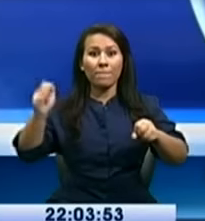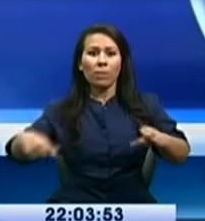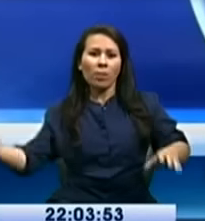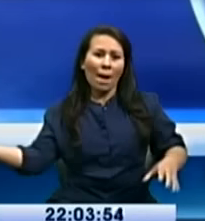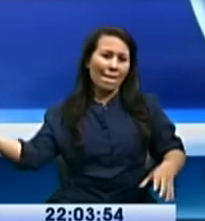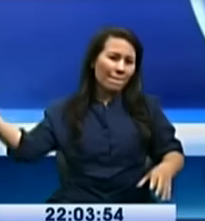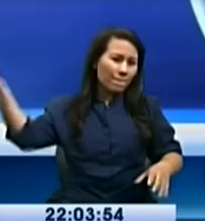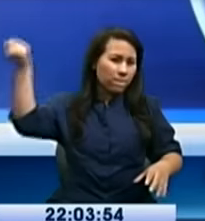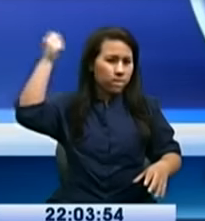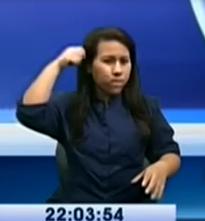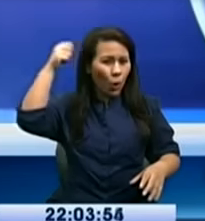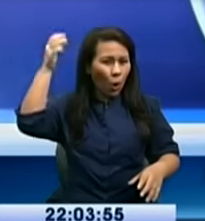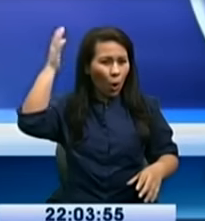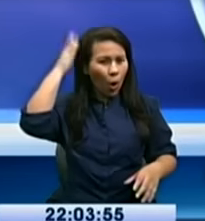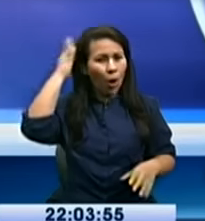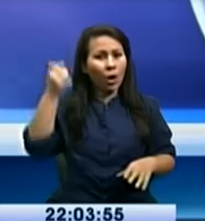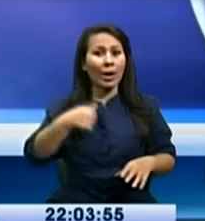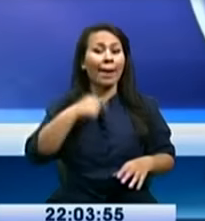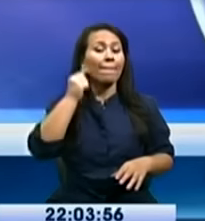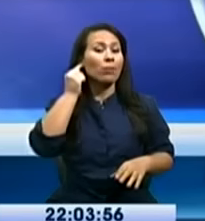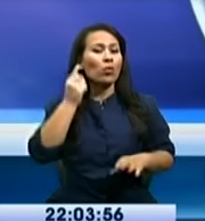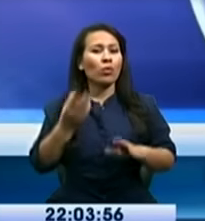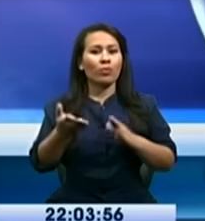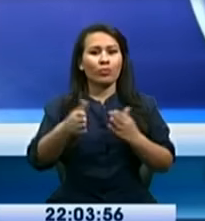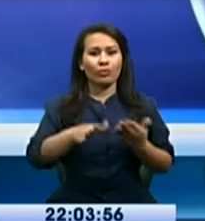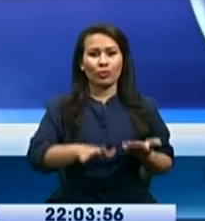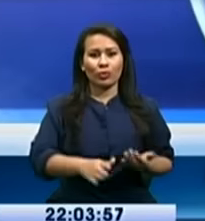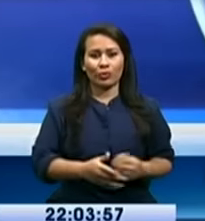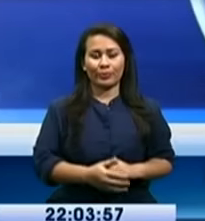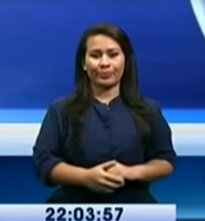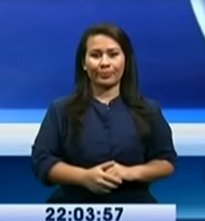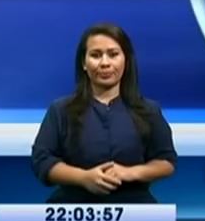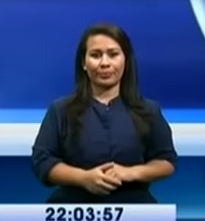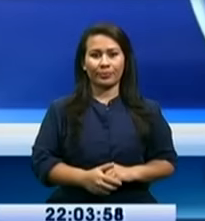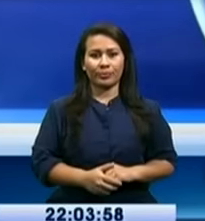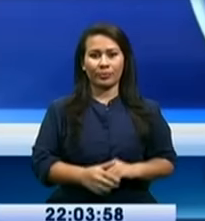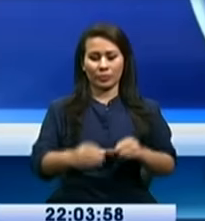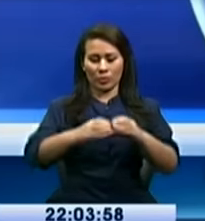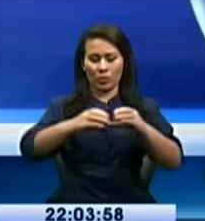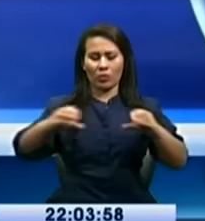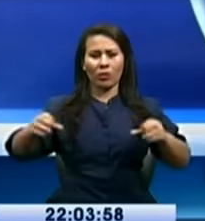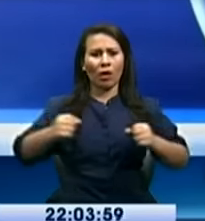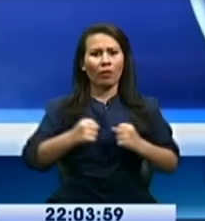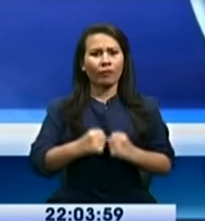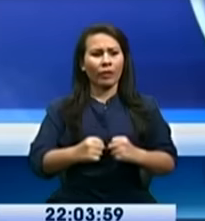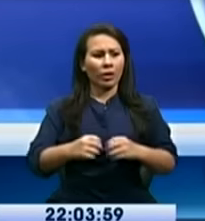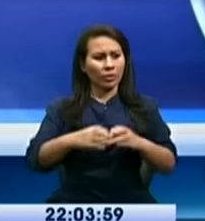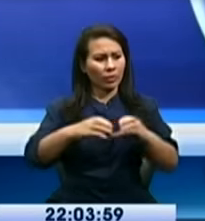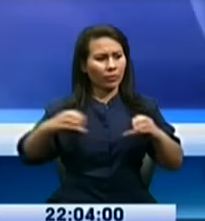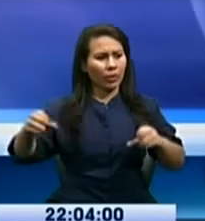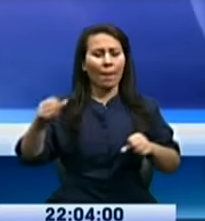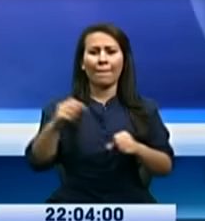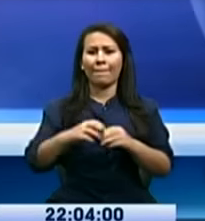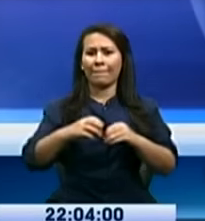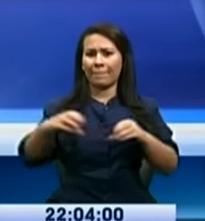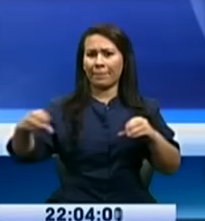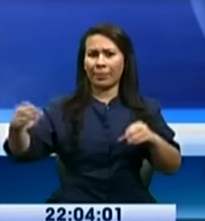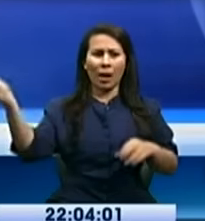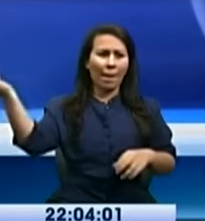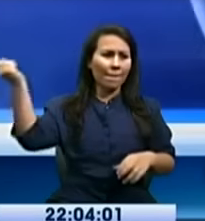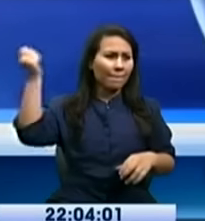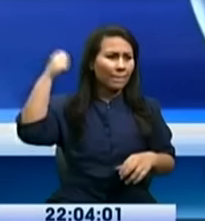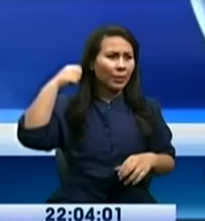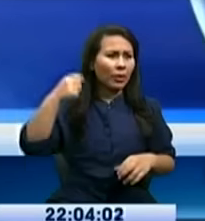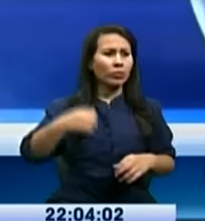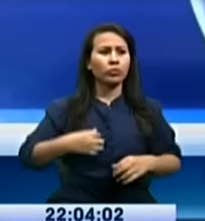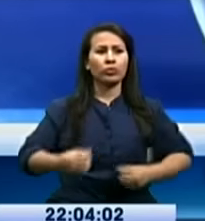un golpe mortal en la cabeza con un objeto contundente, un palo en realidad, que también ya se lo ha encontrado